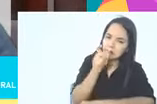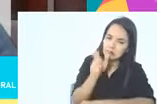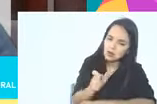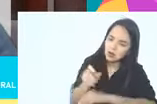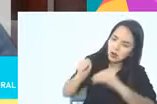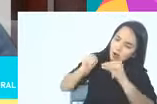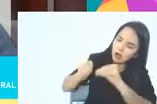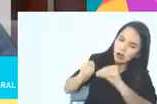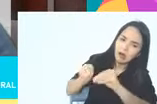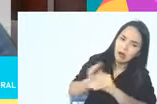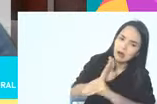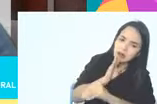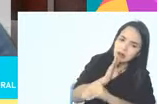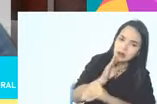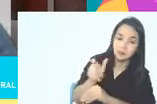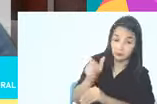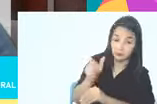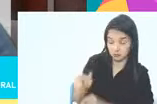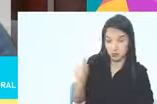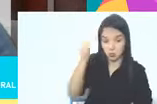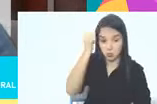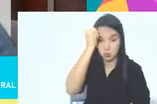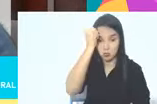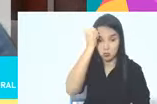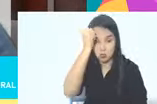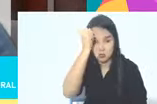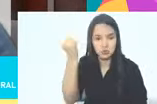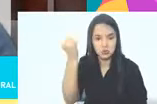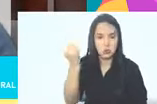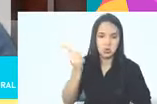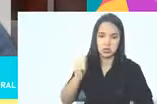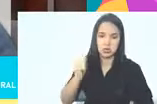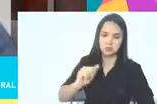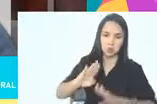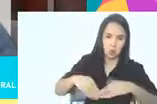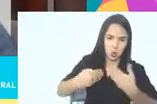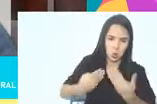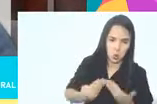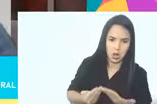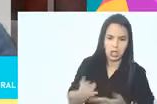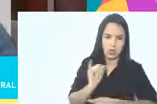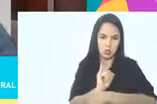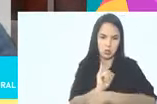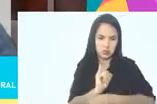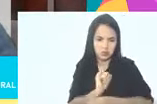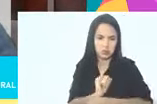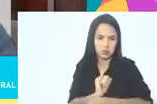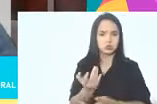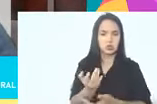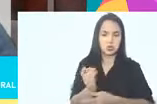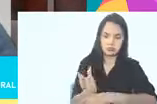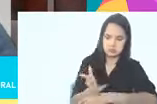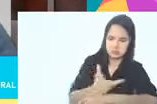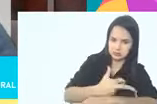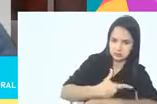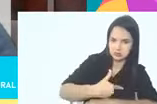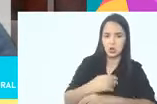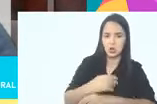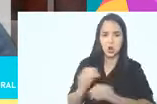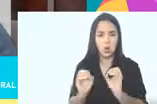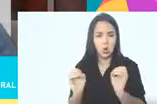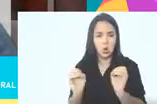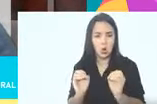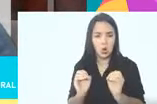aislados, como la gestión de iniciativas particulares y no como la gestión de un sistema integrado que permite